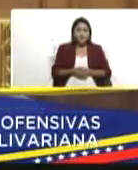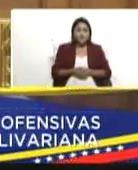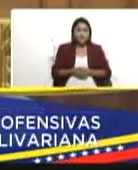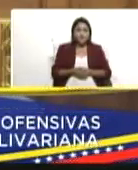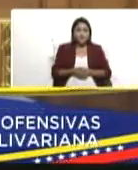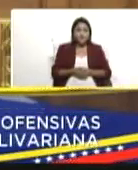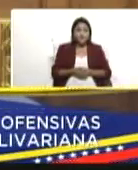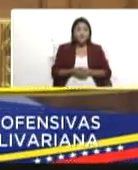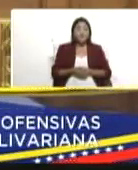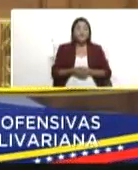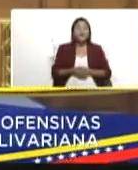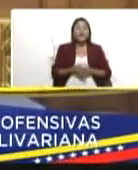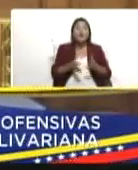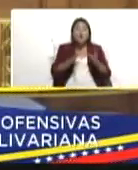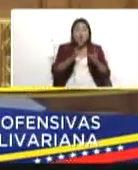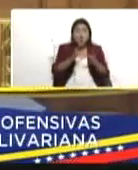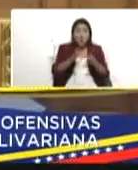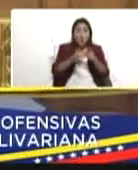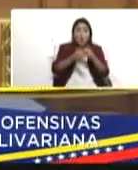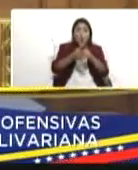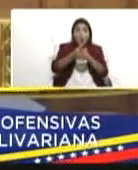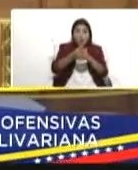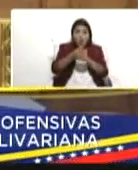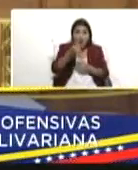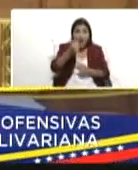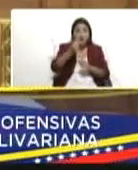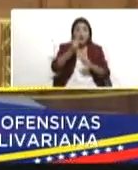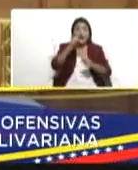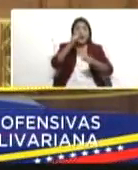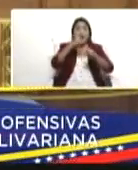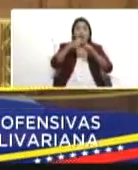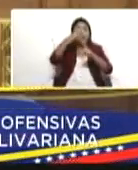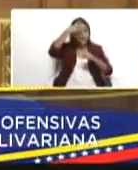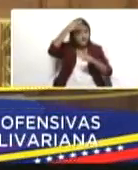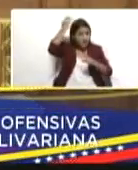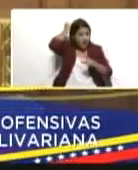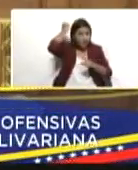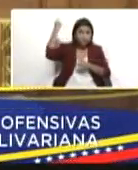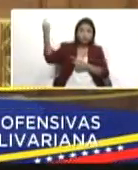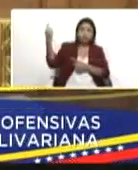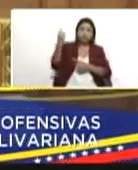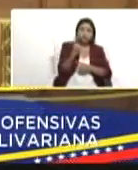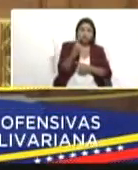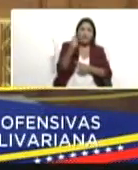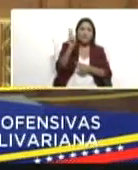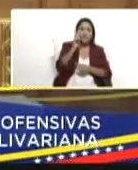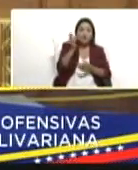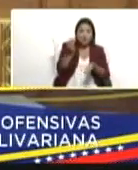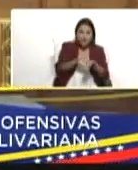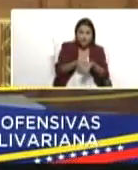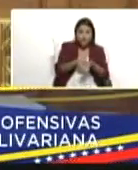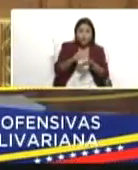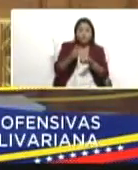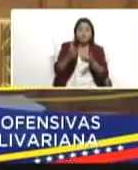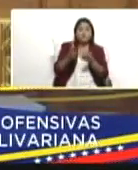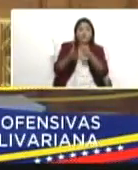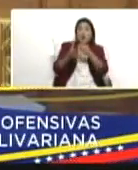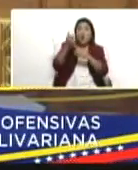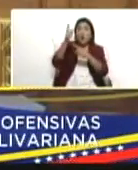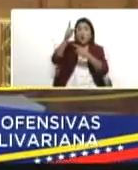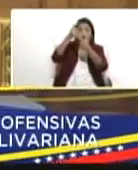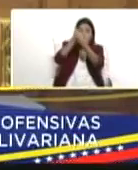el rescate del secuestrado alap para elar la liberación de alap